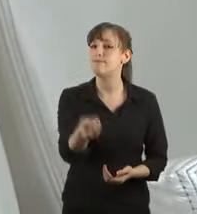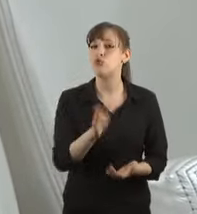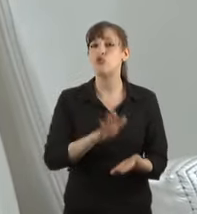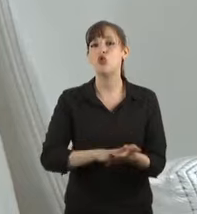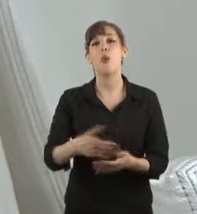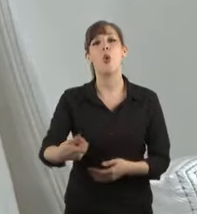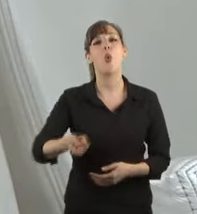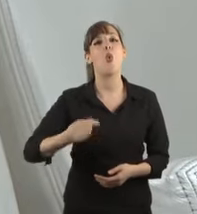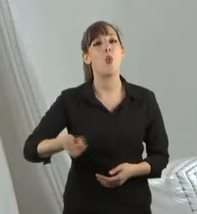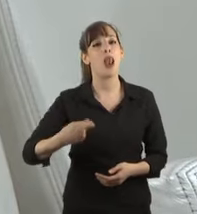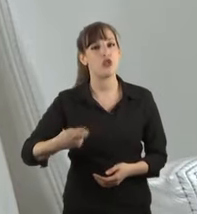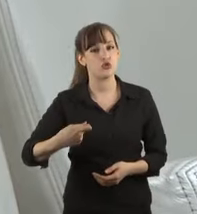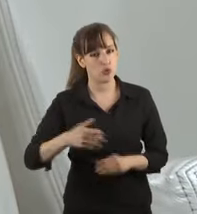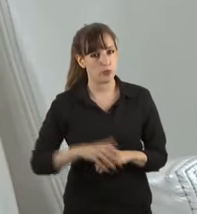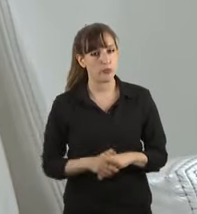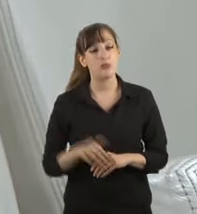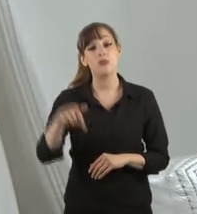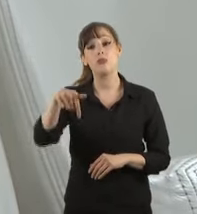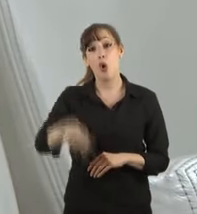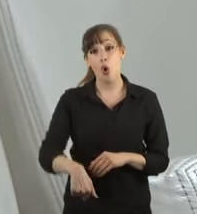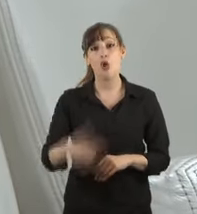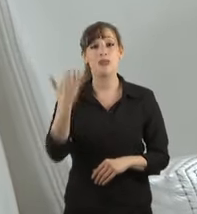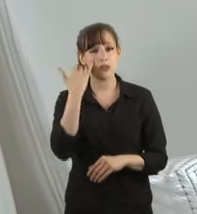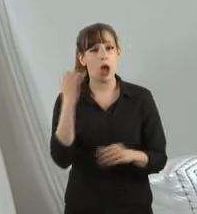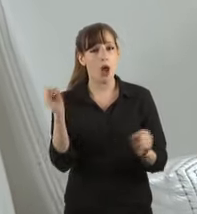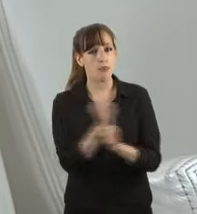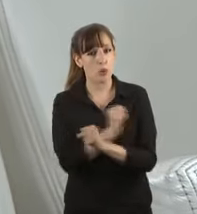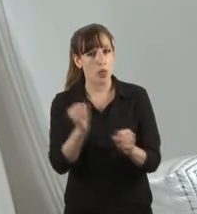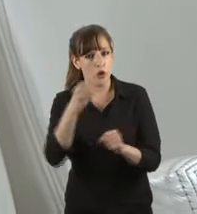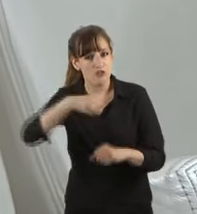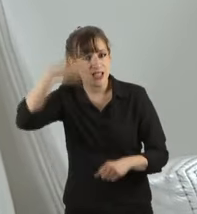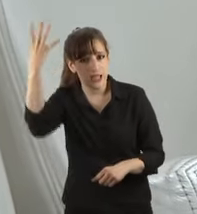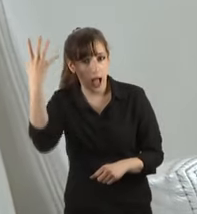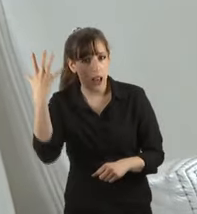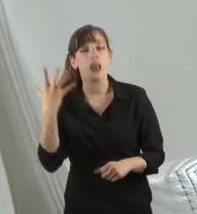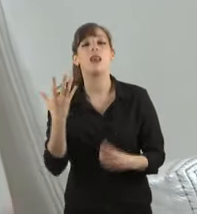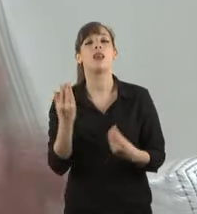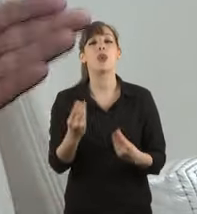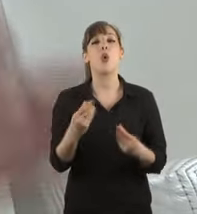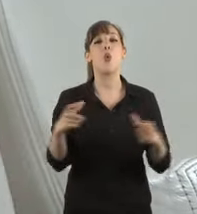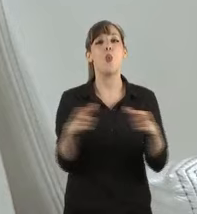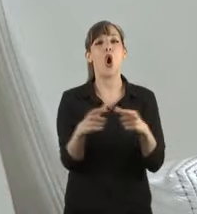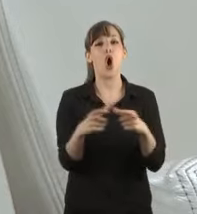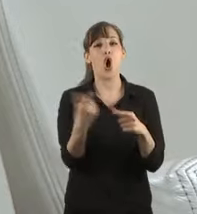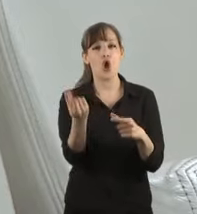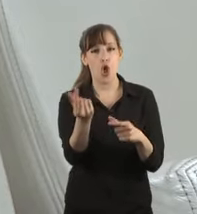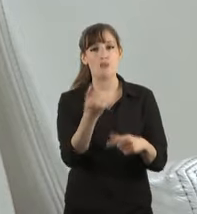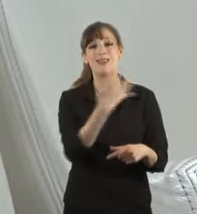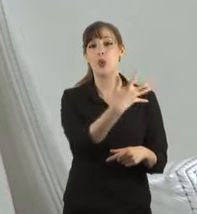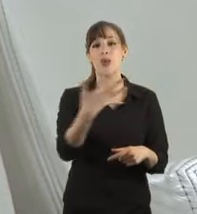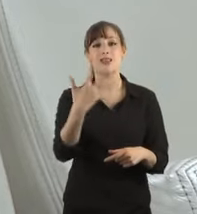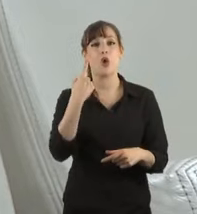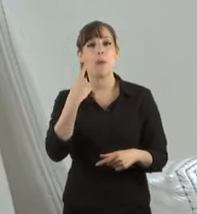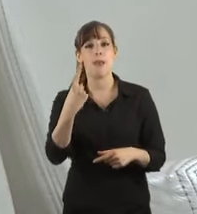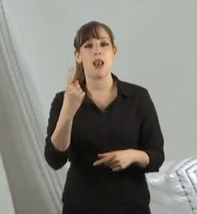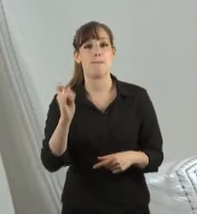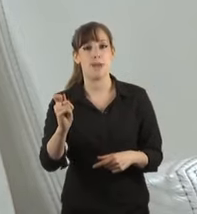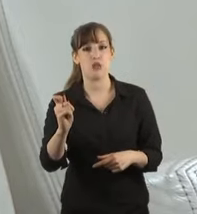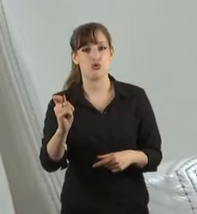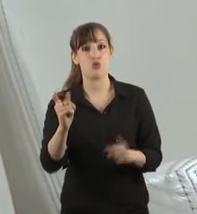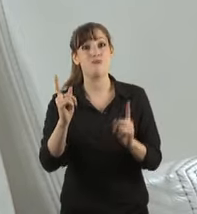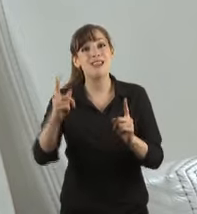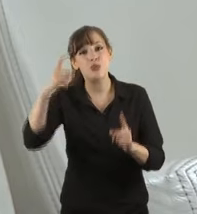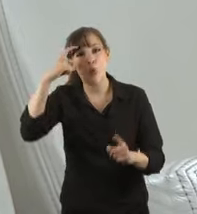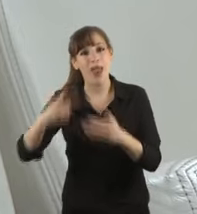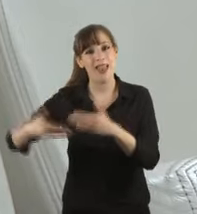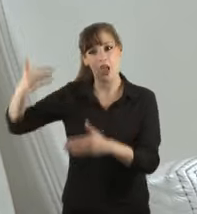oficializa que el bono en el mes de febrero para jubilaciones mínimas será de 55000 pesos tal como sucedió en enero qué va a pasar con los